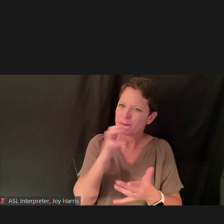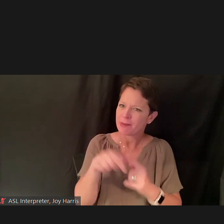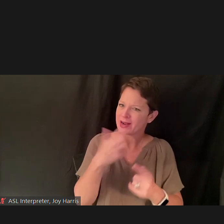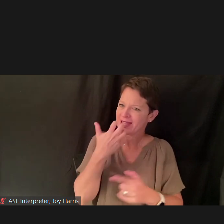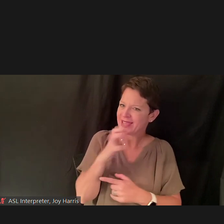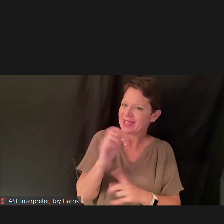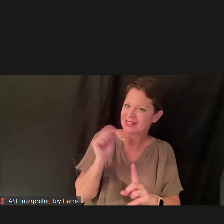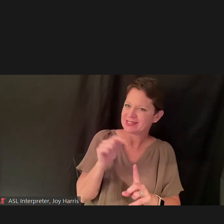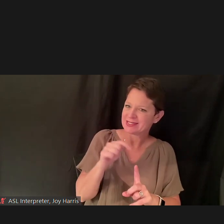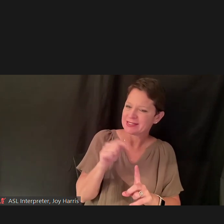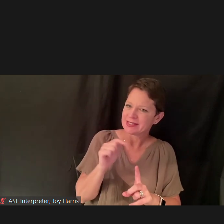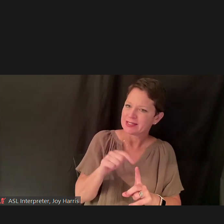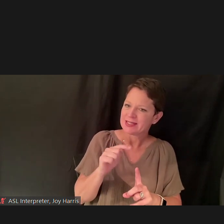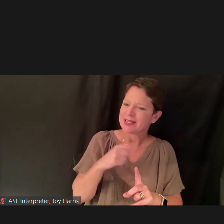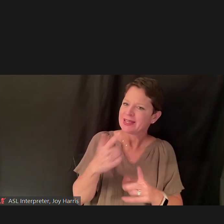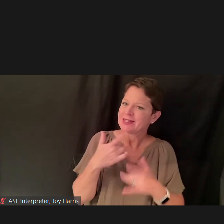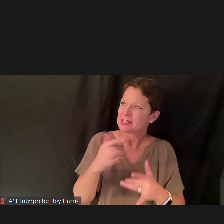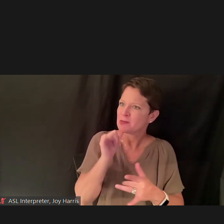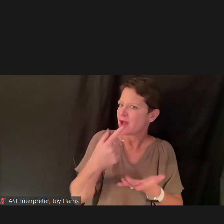causas, no por el calor.